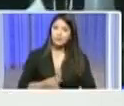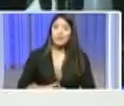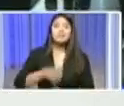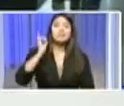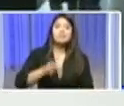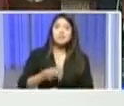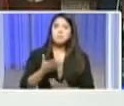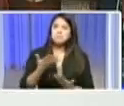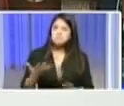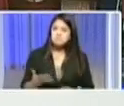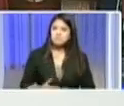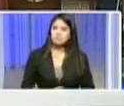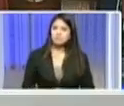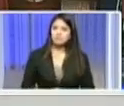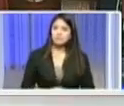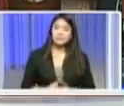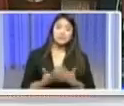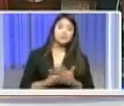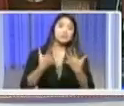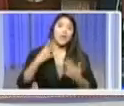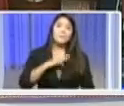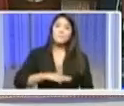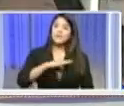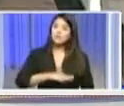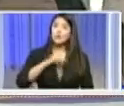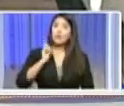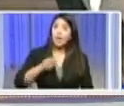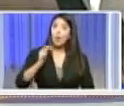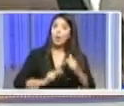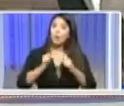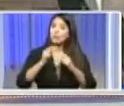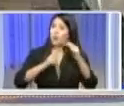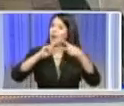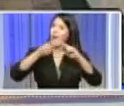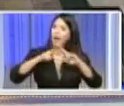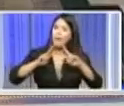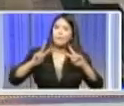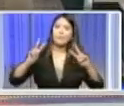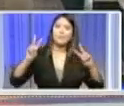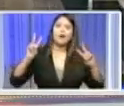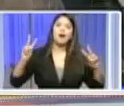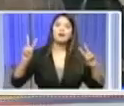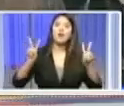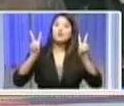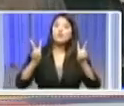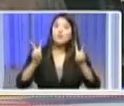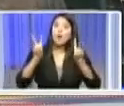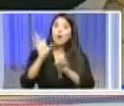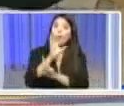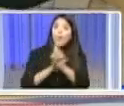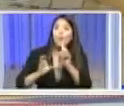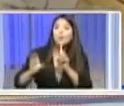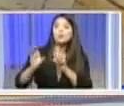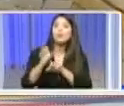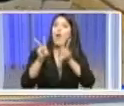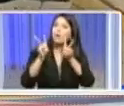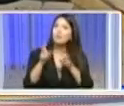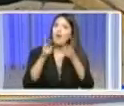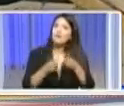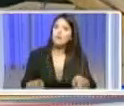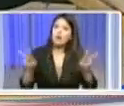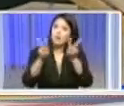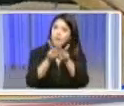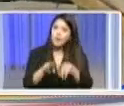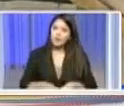ser una gran misión para construir la paz a través de la nueva cultura y los nuevos